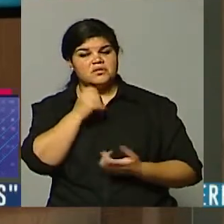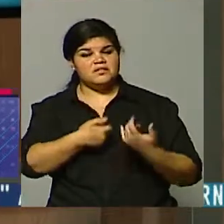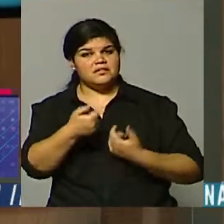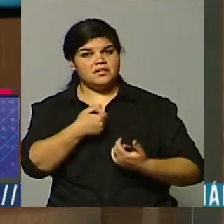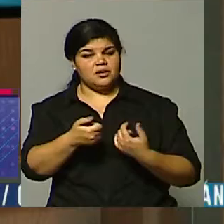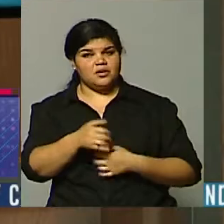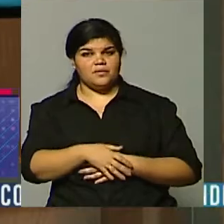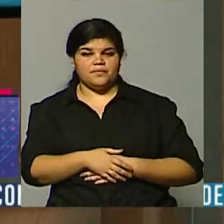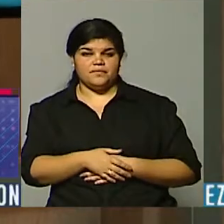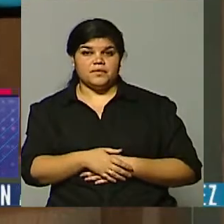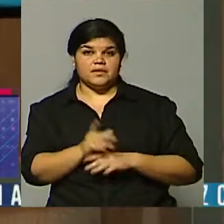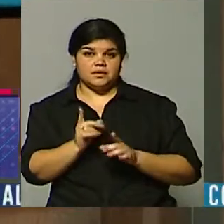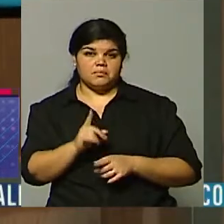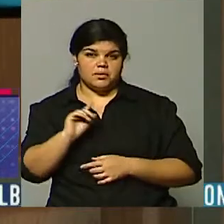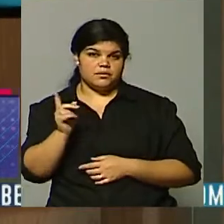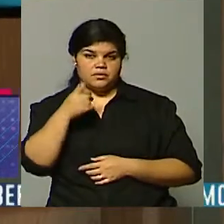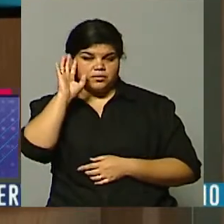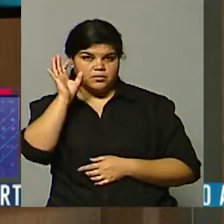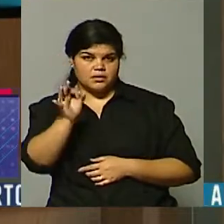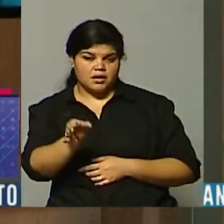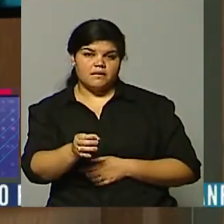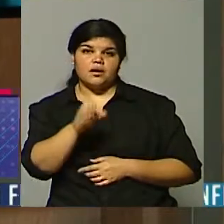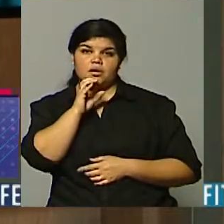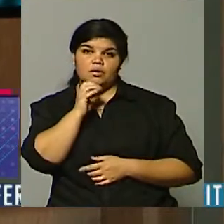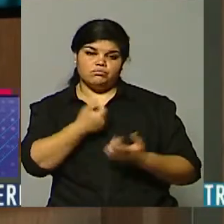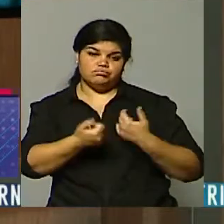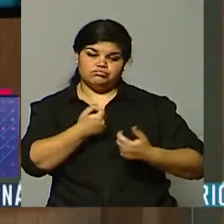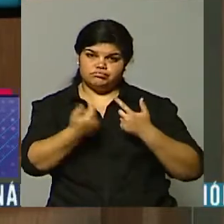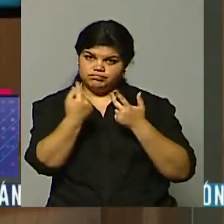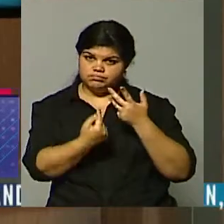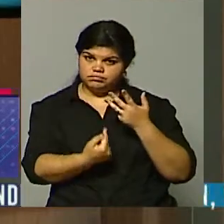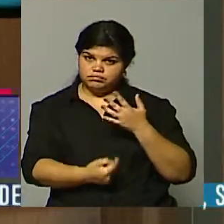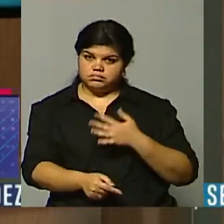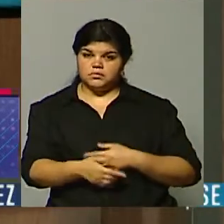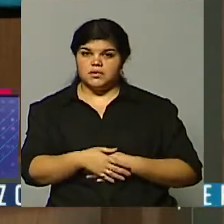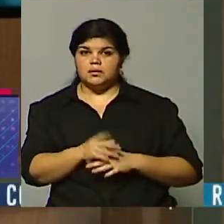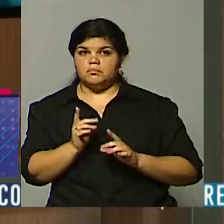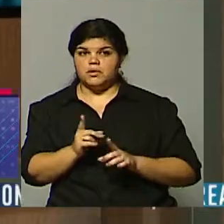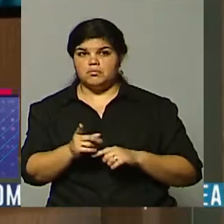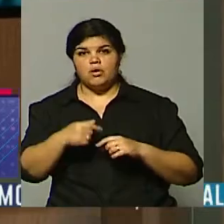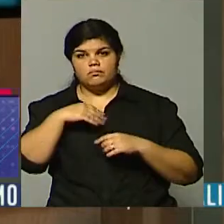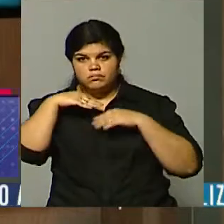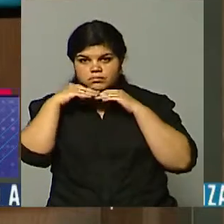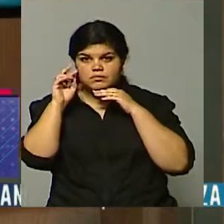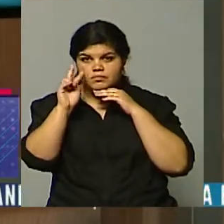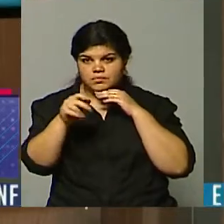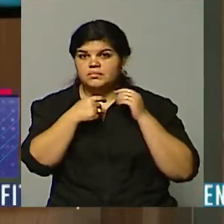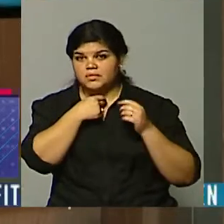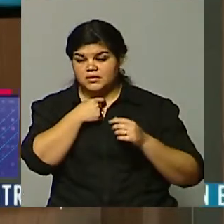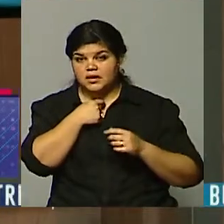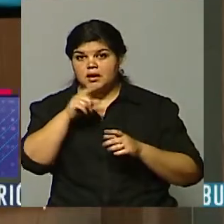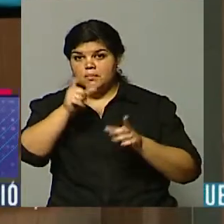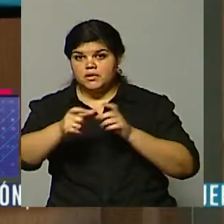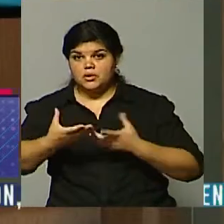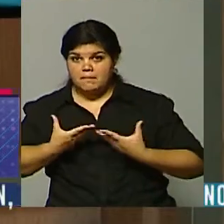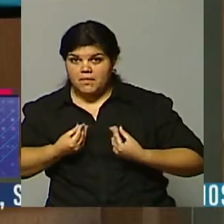de tener en cuenta esas recomendaciones que nos das. Así es que seguramente más de uno va a decir, vamos a ir a ver esta película de terror. Sobre todo aquellos que son